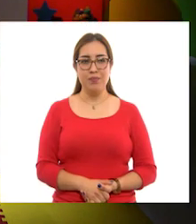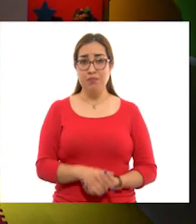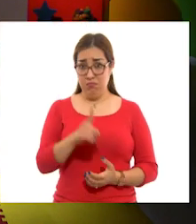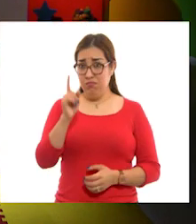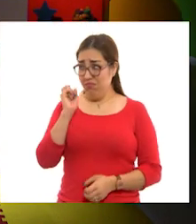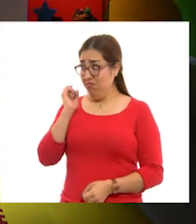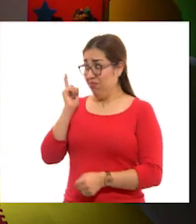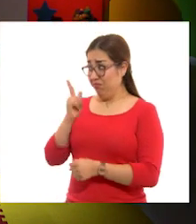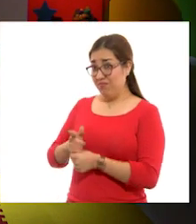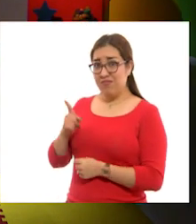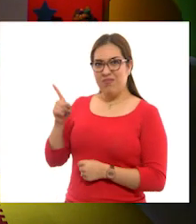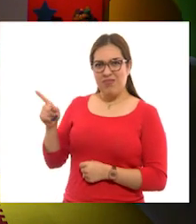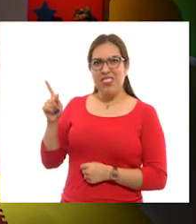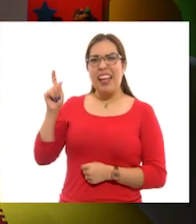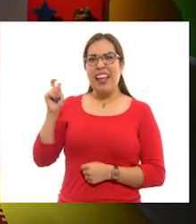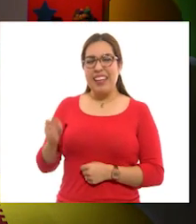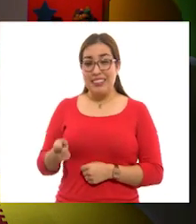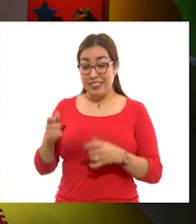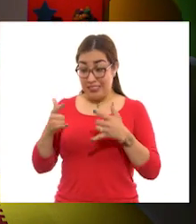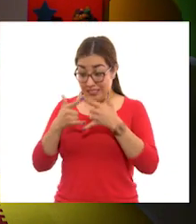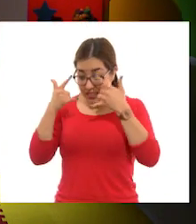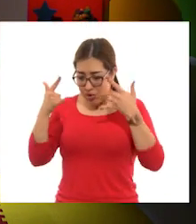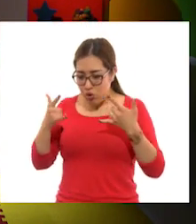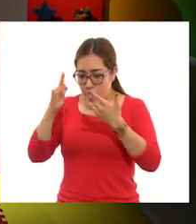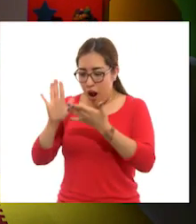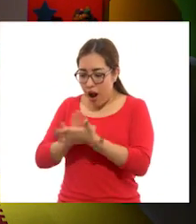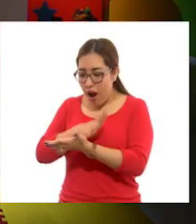¿Identificaron ya de qué cuento se trata?